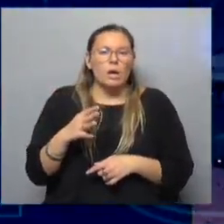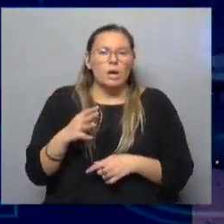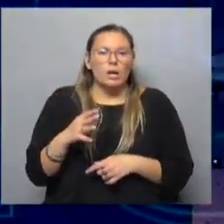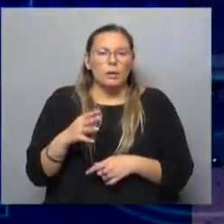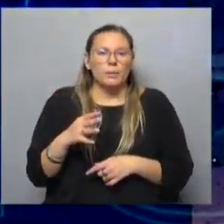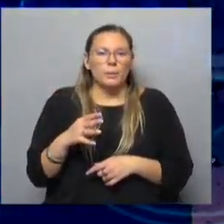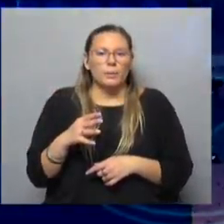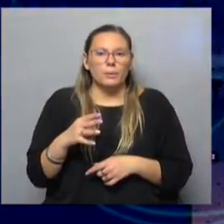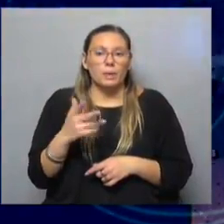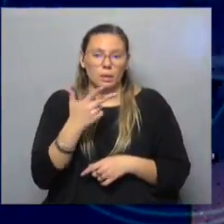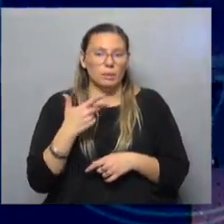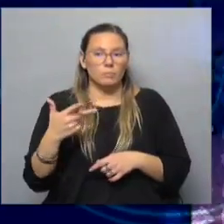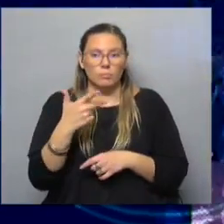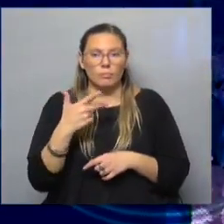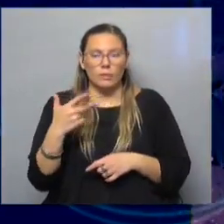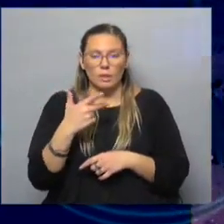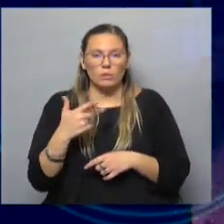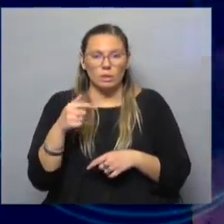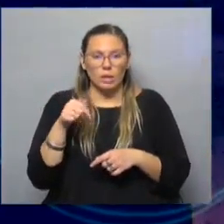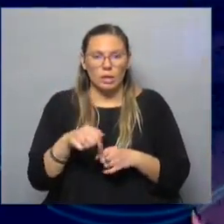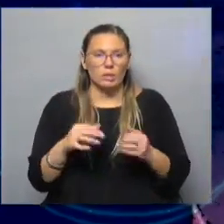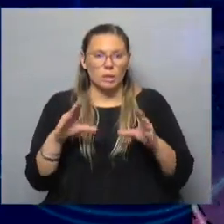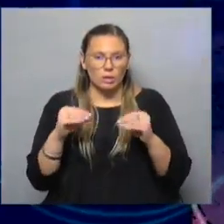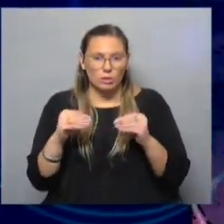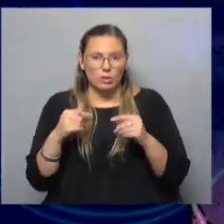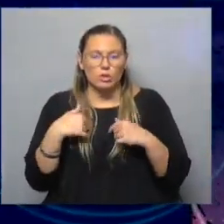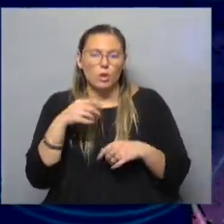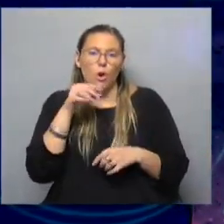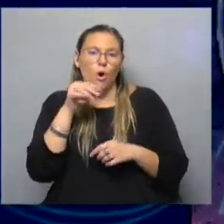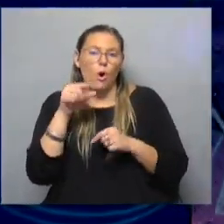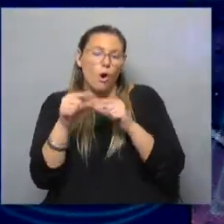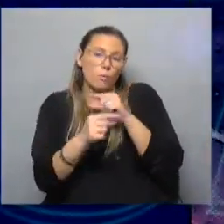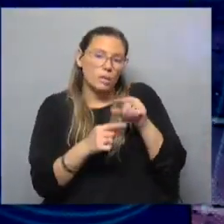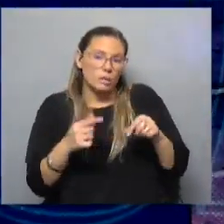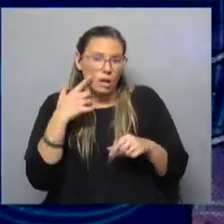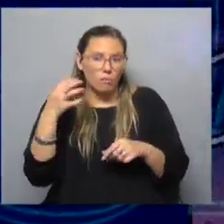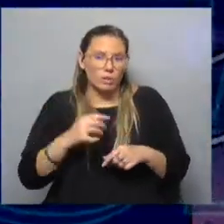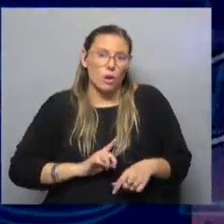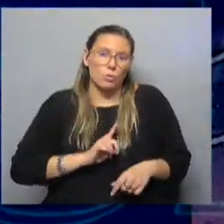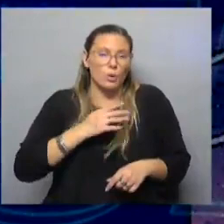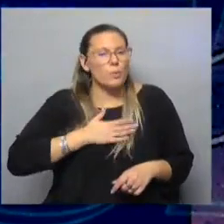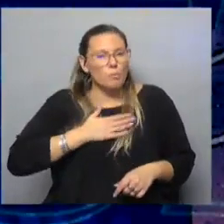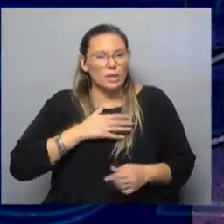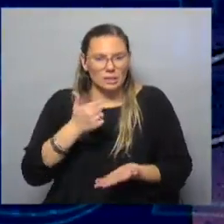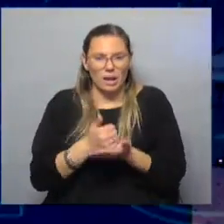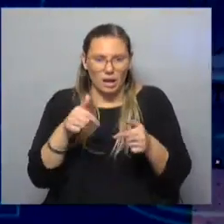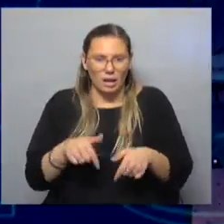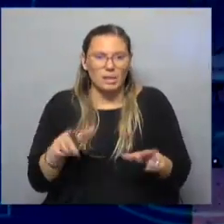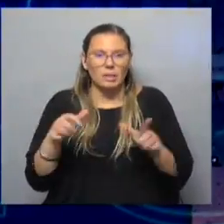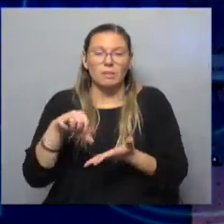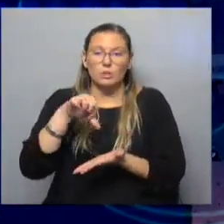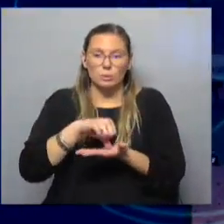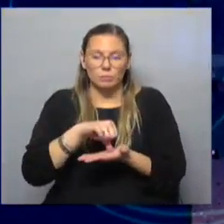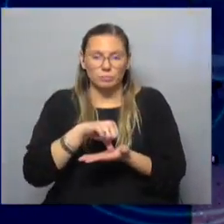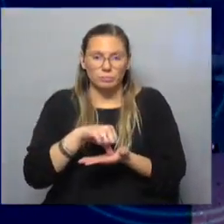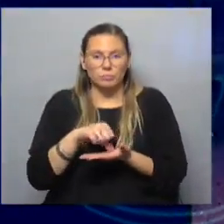llevaremos la transmisión esta noche. A mí me tocan los comentarios, la verdad. Como dije, un honor y un gusto por estar acá en TV Ciudad. Y bueno, y